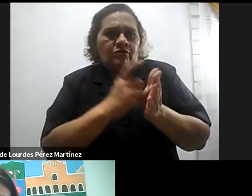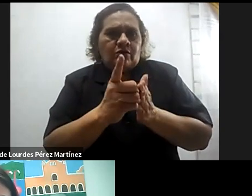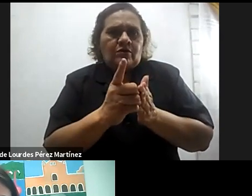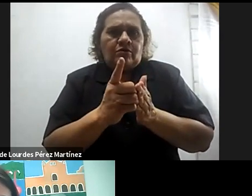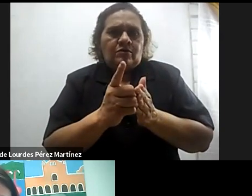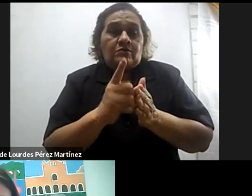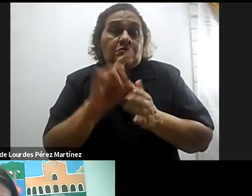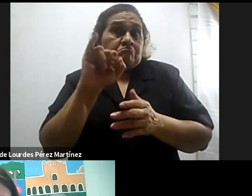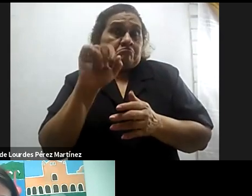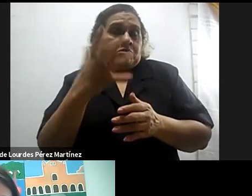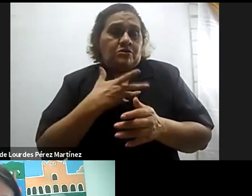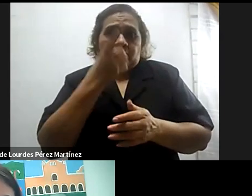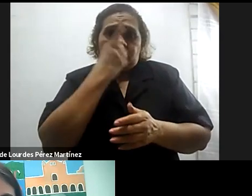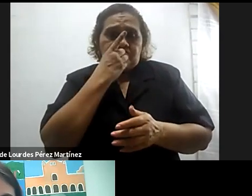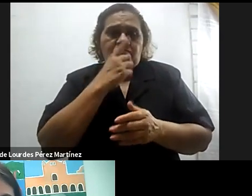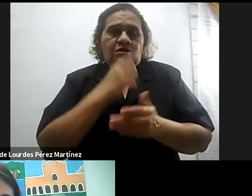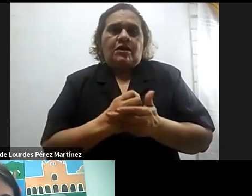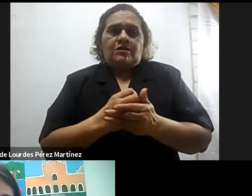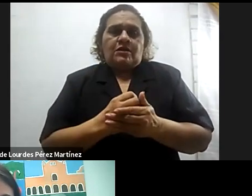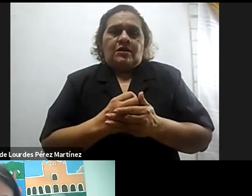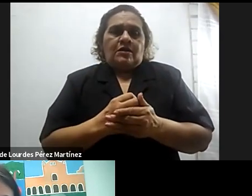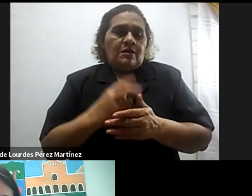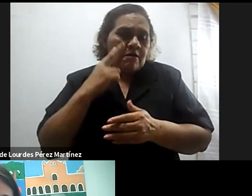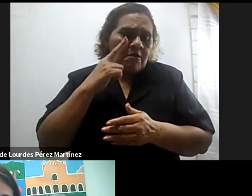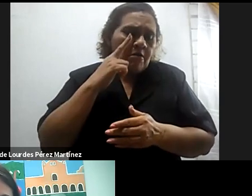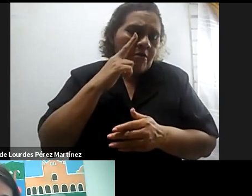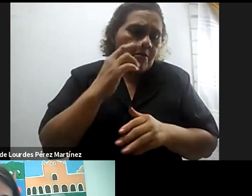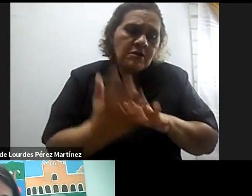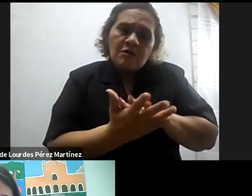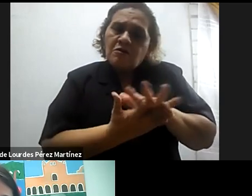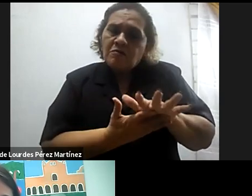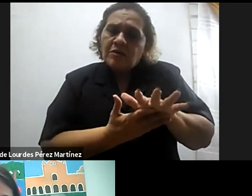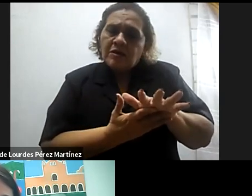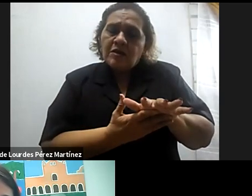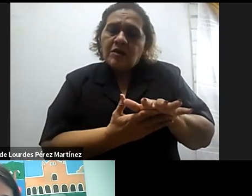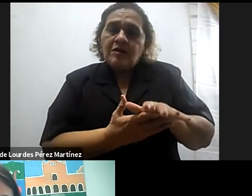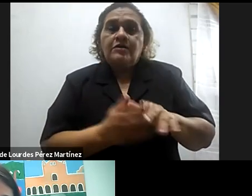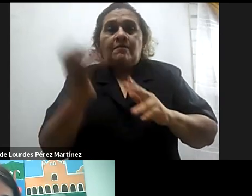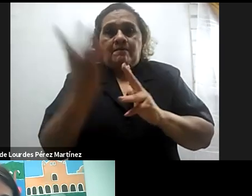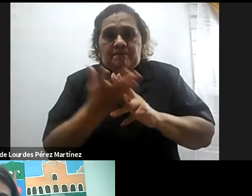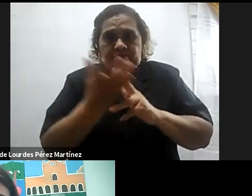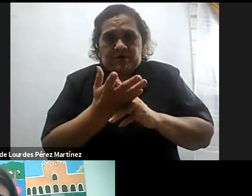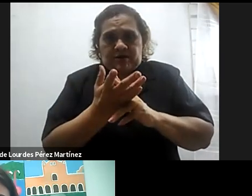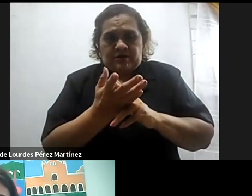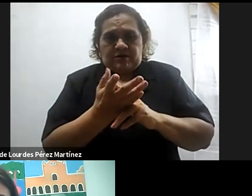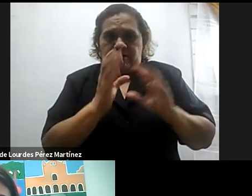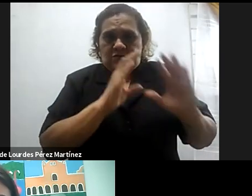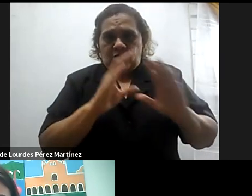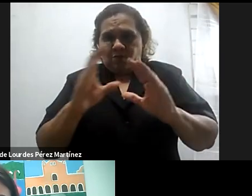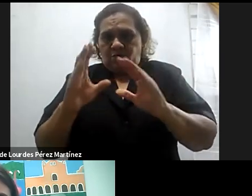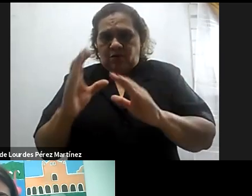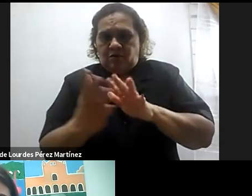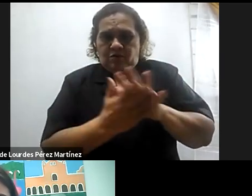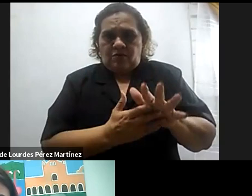vives con diabetes, es la revisión de los pies. Es parte del tratamiento integral de la diabetes, la revisión de los pies, la revisión del fondo